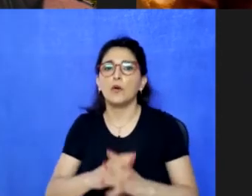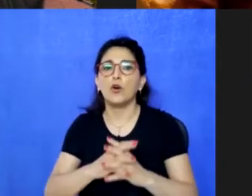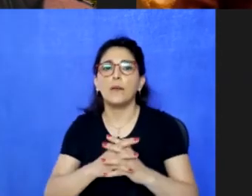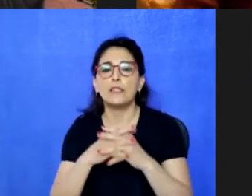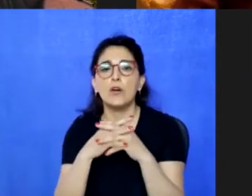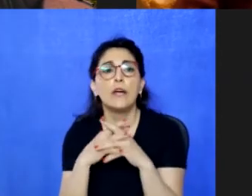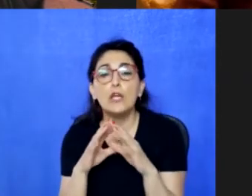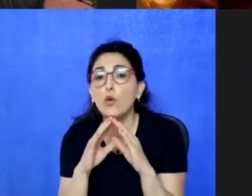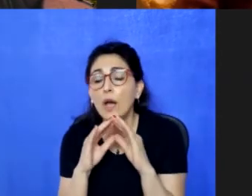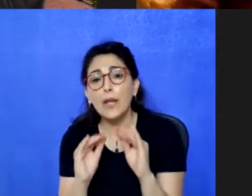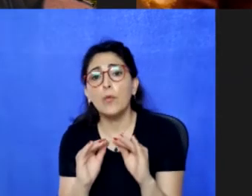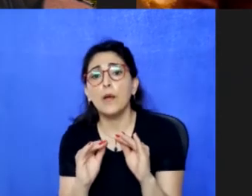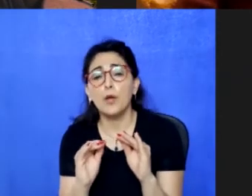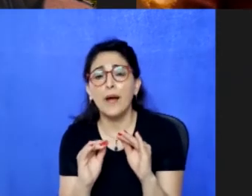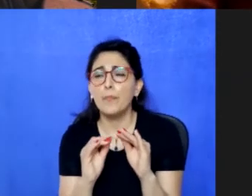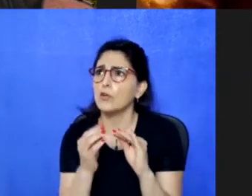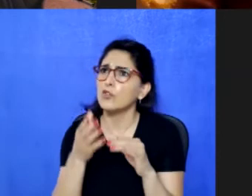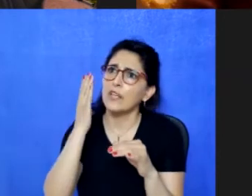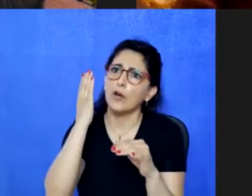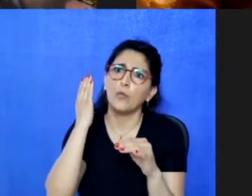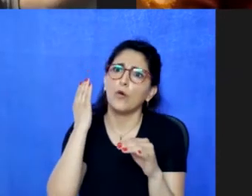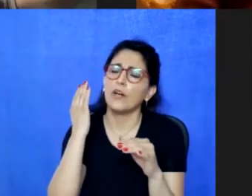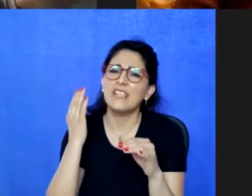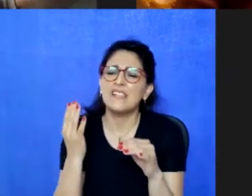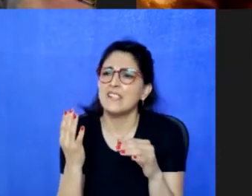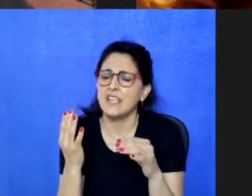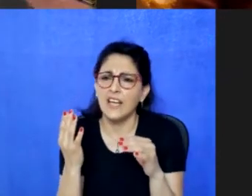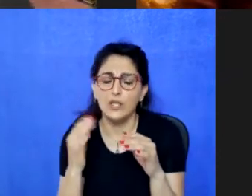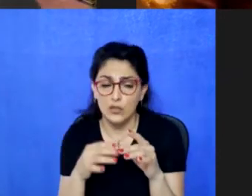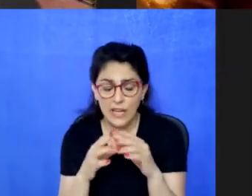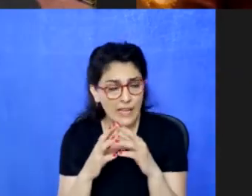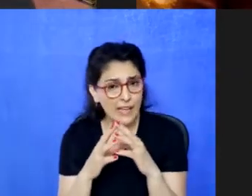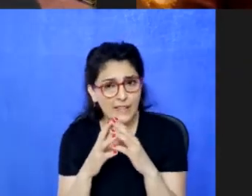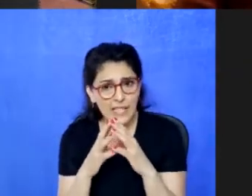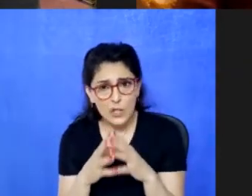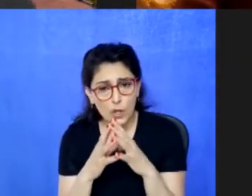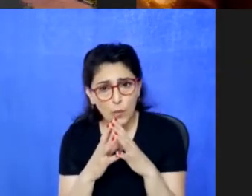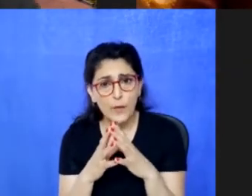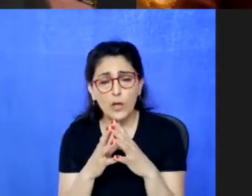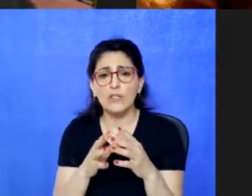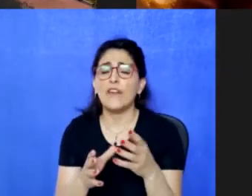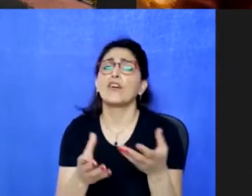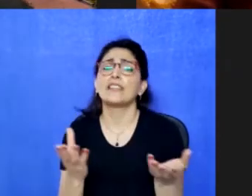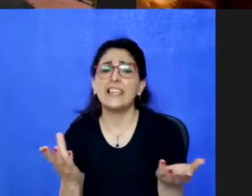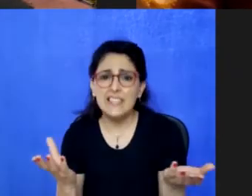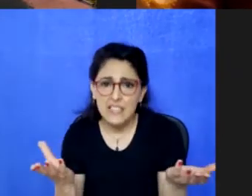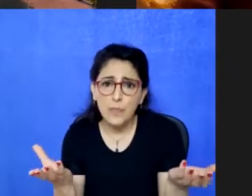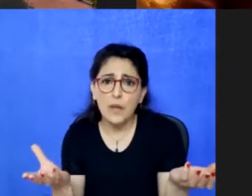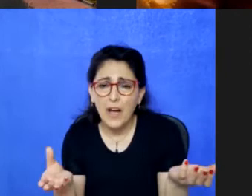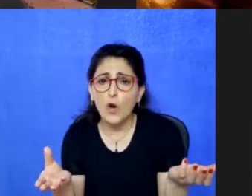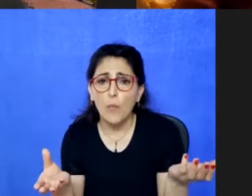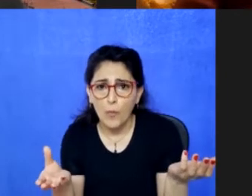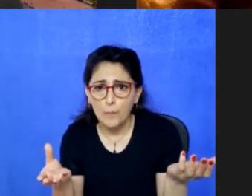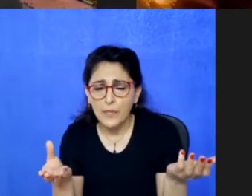me moría por comer eso, y nunca más lo volví a probar, pero no sé, como 15 años. De hecho, no volví a encontrar, porque la tela sí,